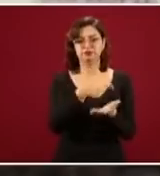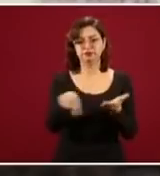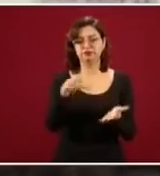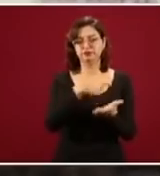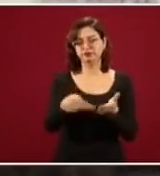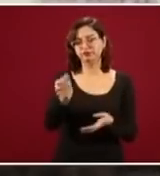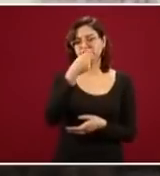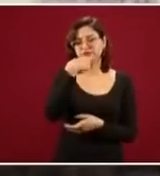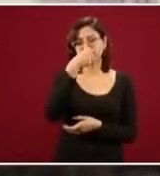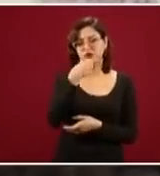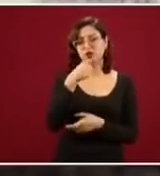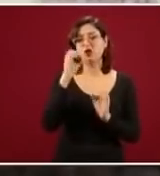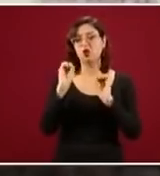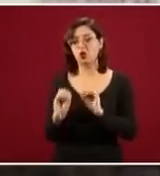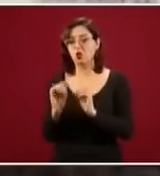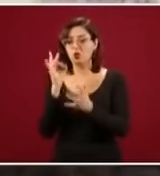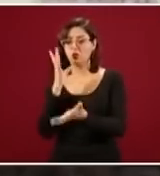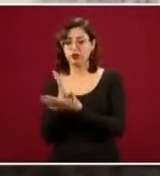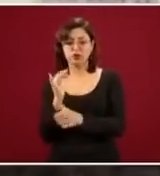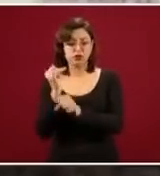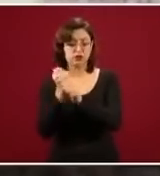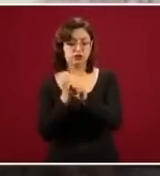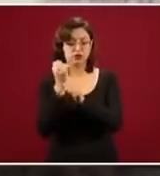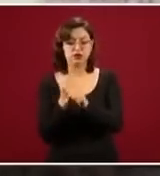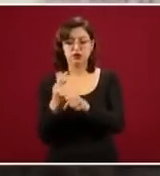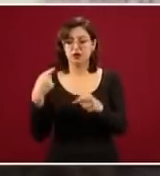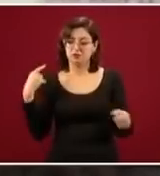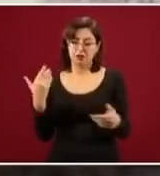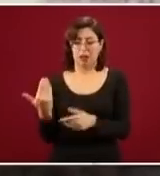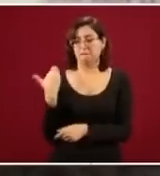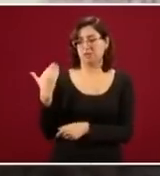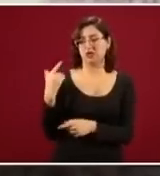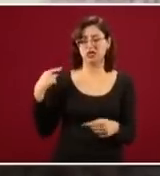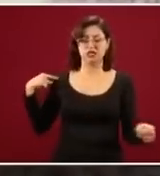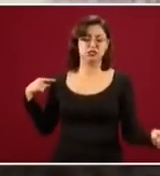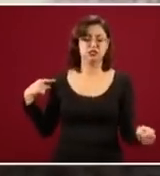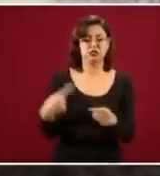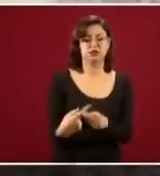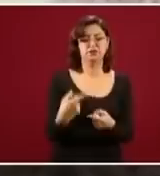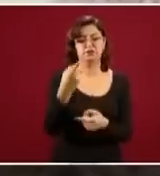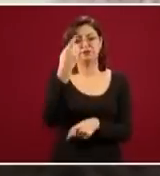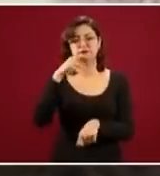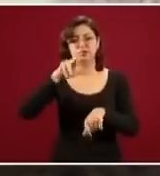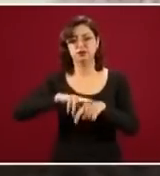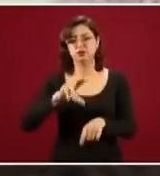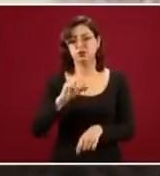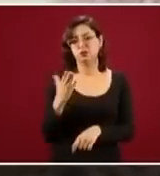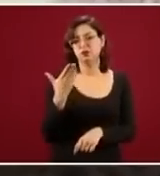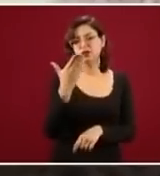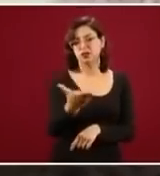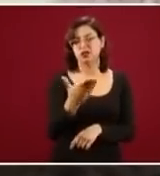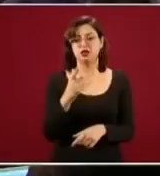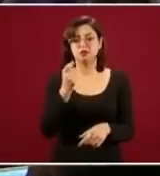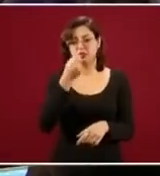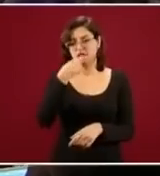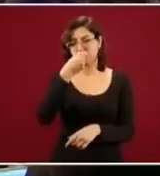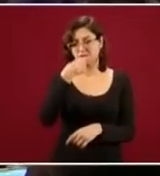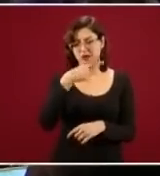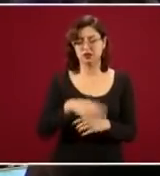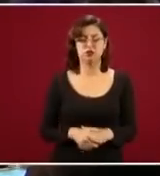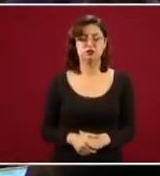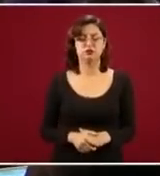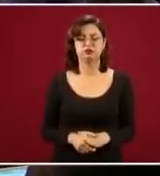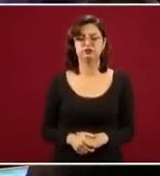medicamentos? ¿O si solamente se van a ceñir a los últimos acontecimientos que sucedieron de no solicitar medicamentos para quimioterapias? En general,